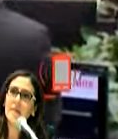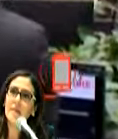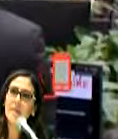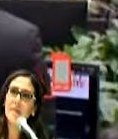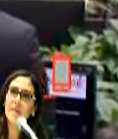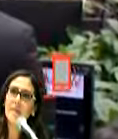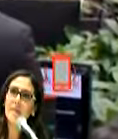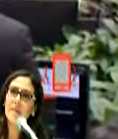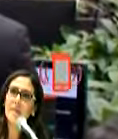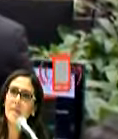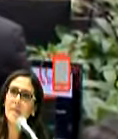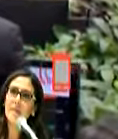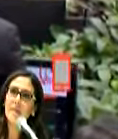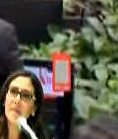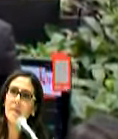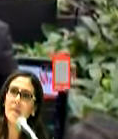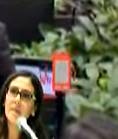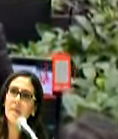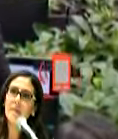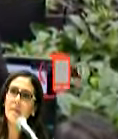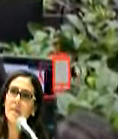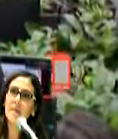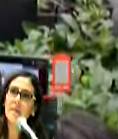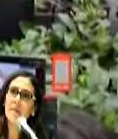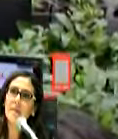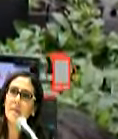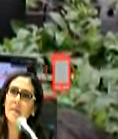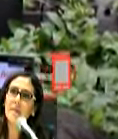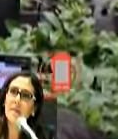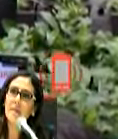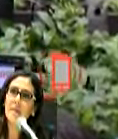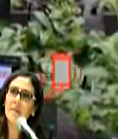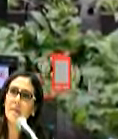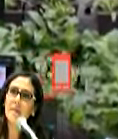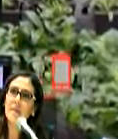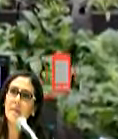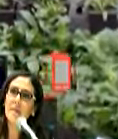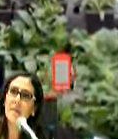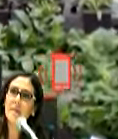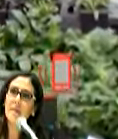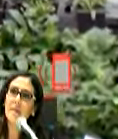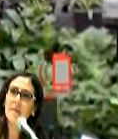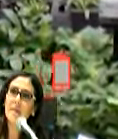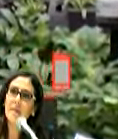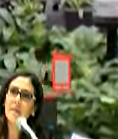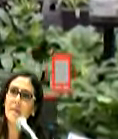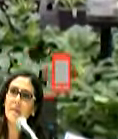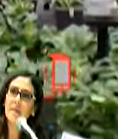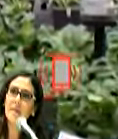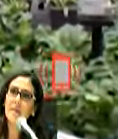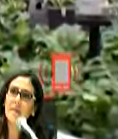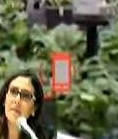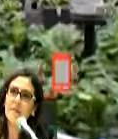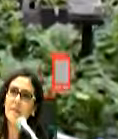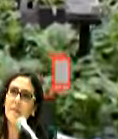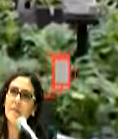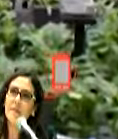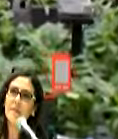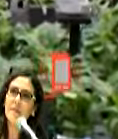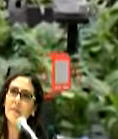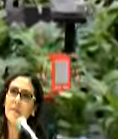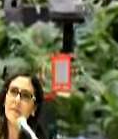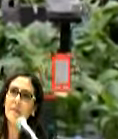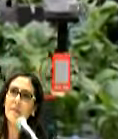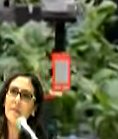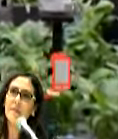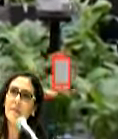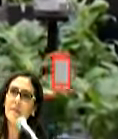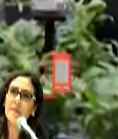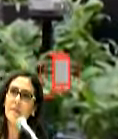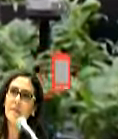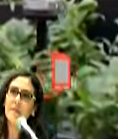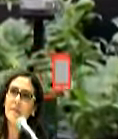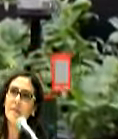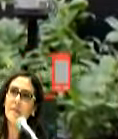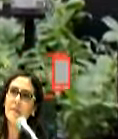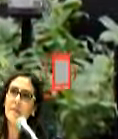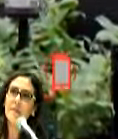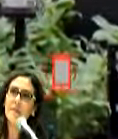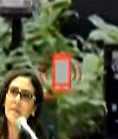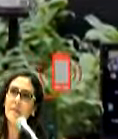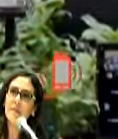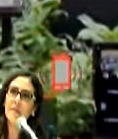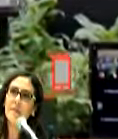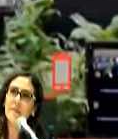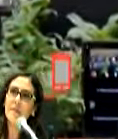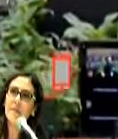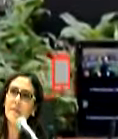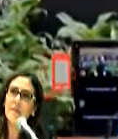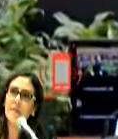difundido su precandidatura al interior de los partidos, porque los partidos van a seguir trabajando al interior, pero no lo van a